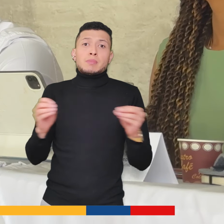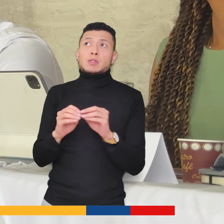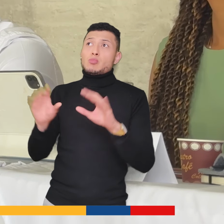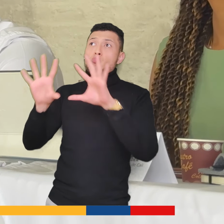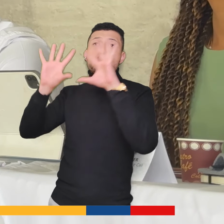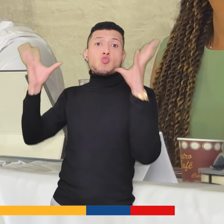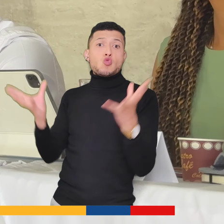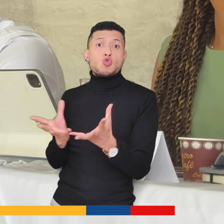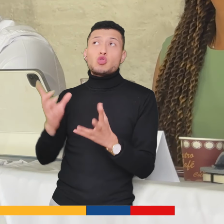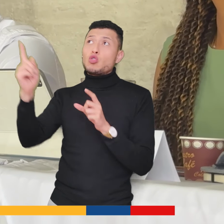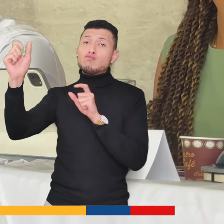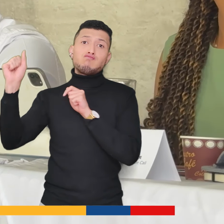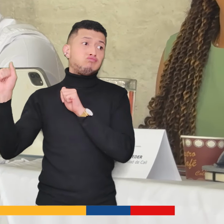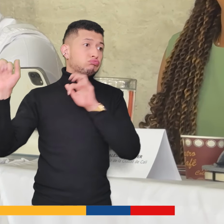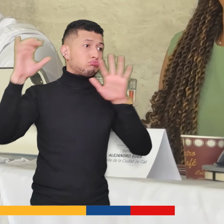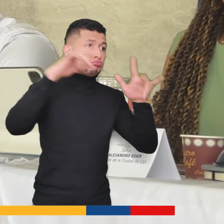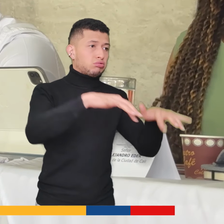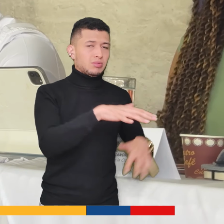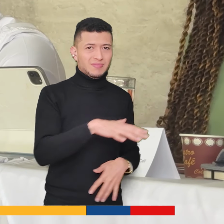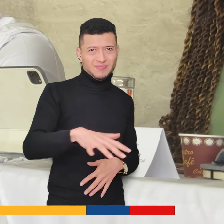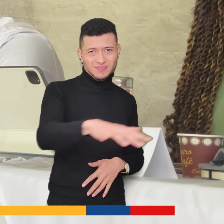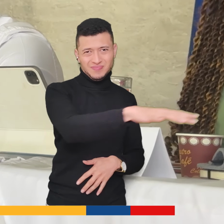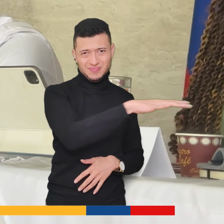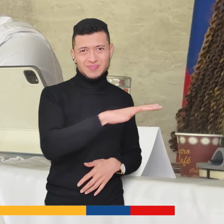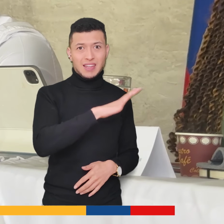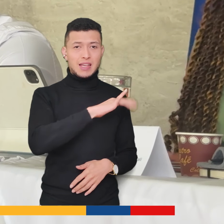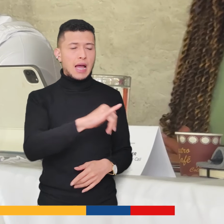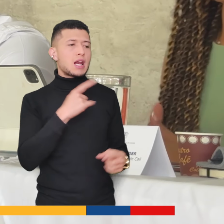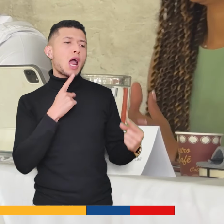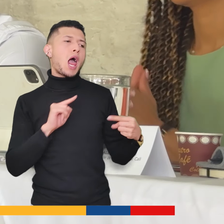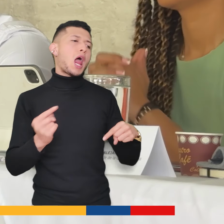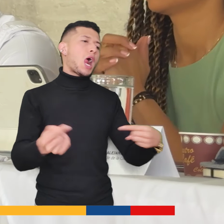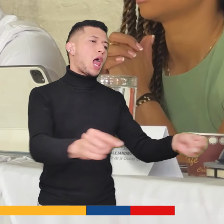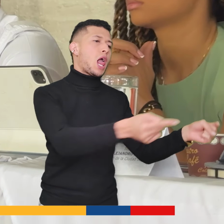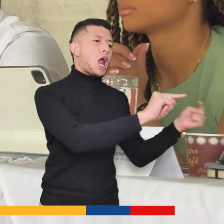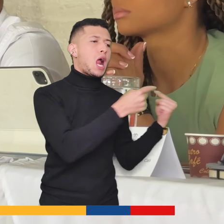mundo venga a discutir en Cali